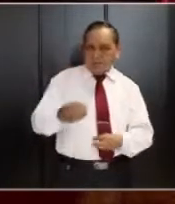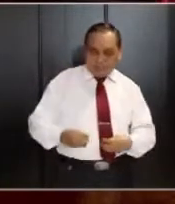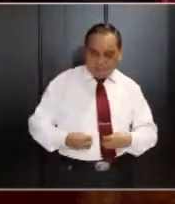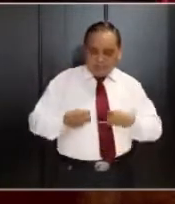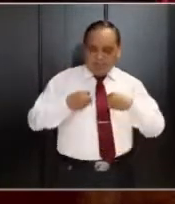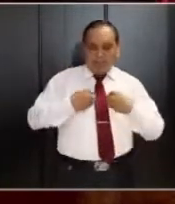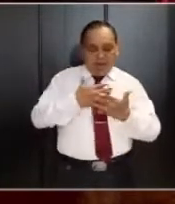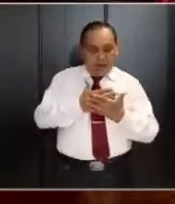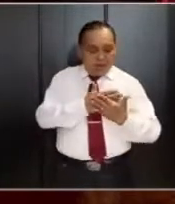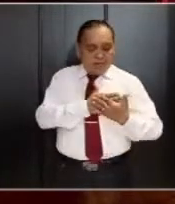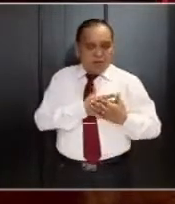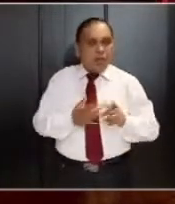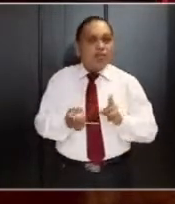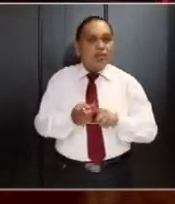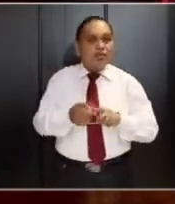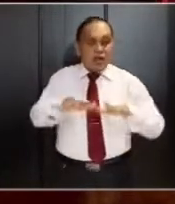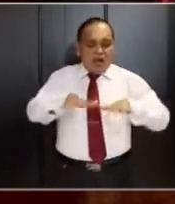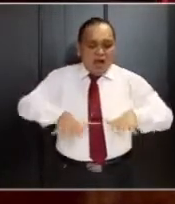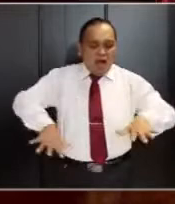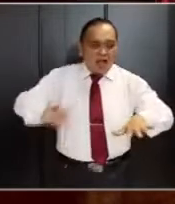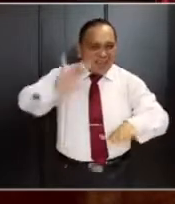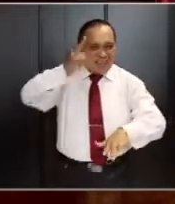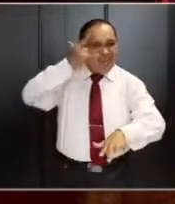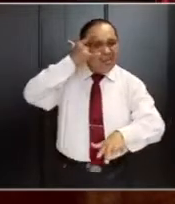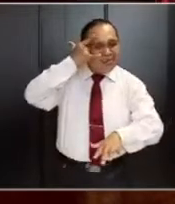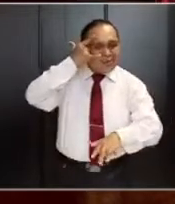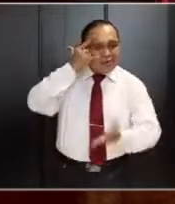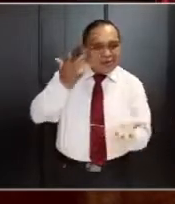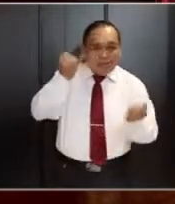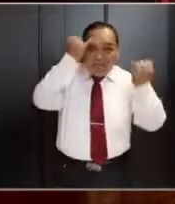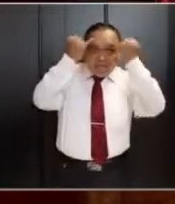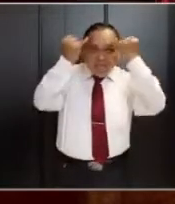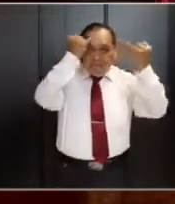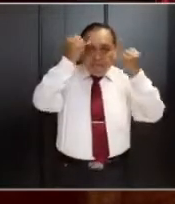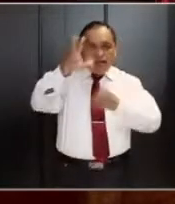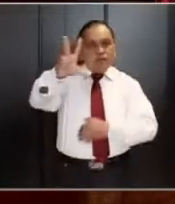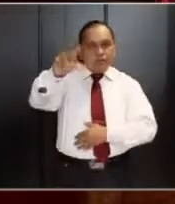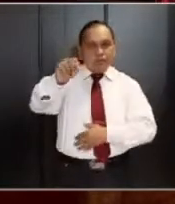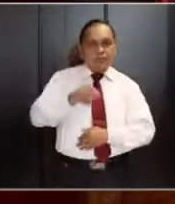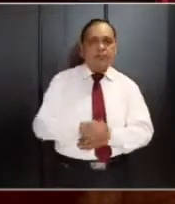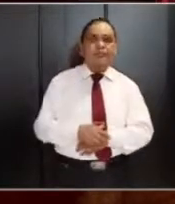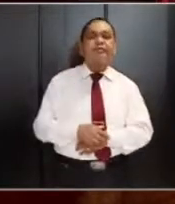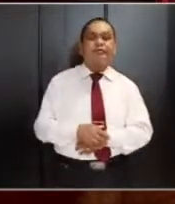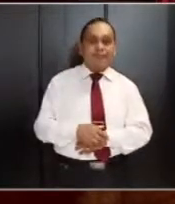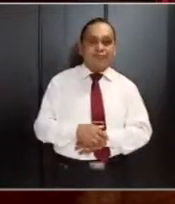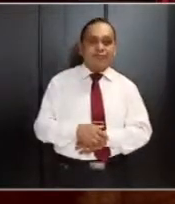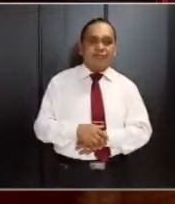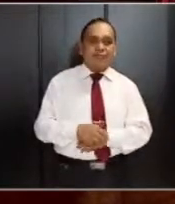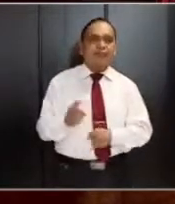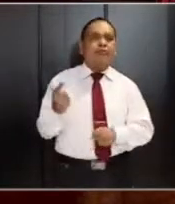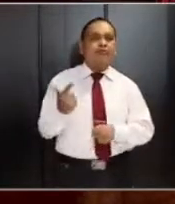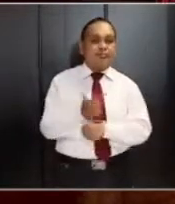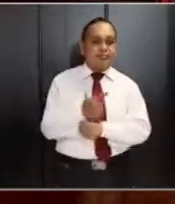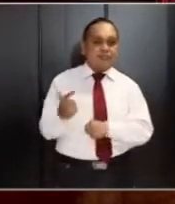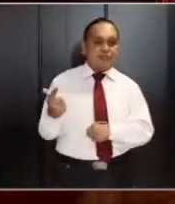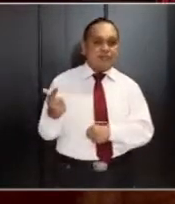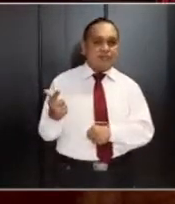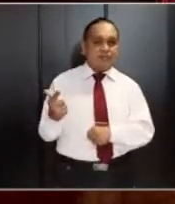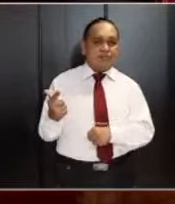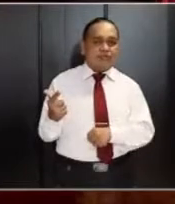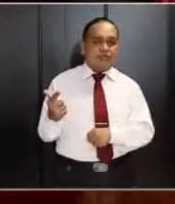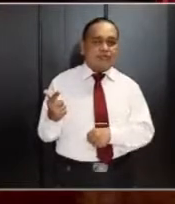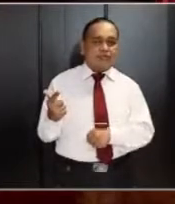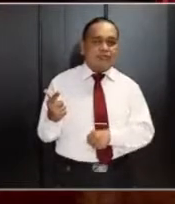amor está aquí en Campeche, así que no me anden inventando. Y fuimos a Guatemala, pero además, cuando fui al